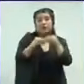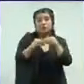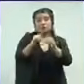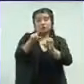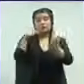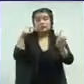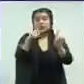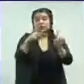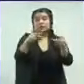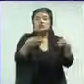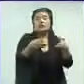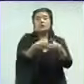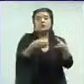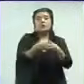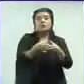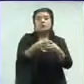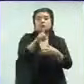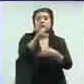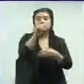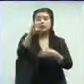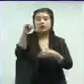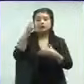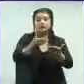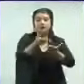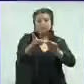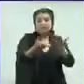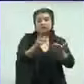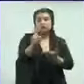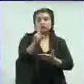en el grupo de gasto 100 de servicios